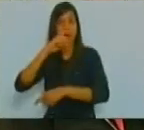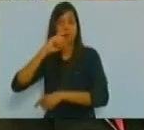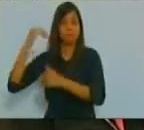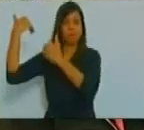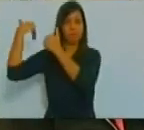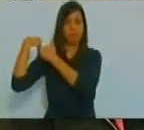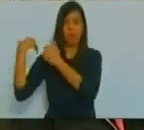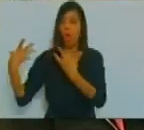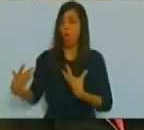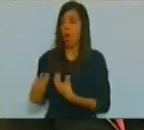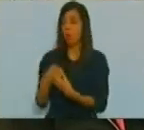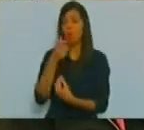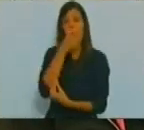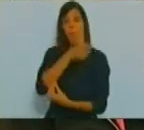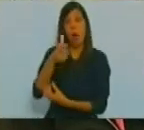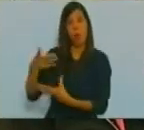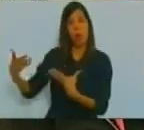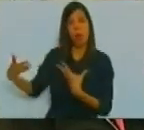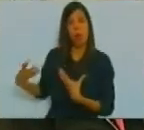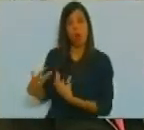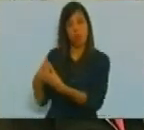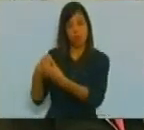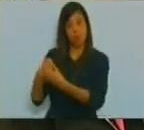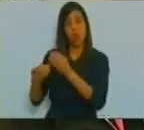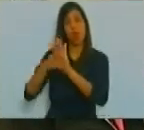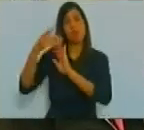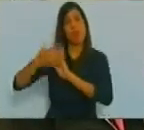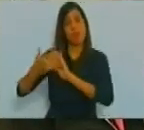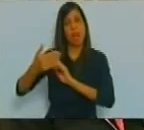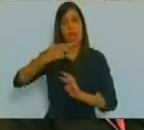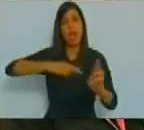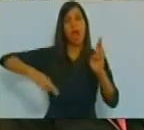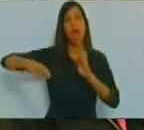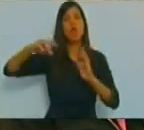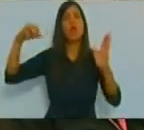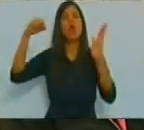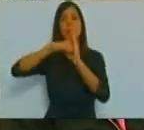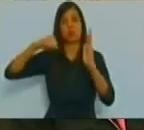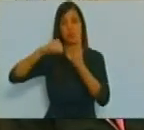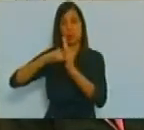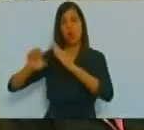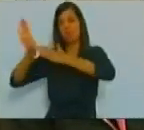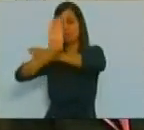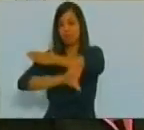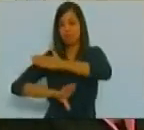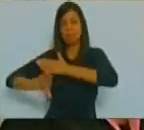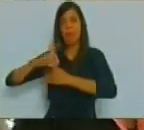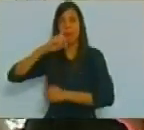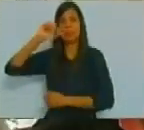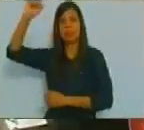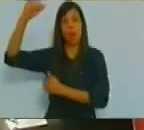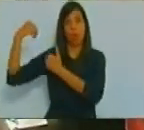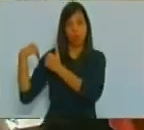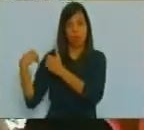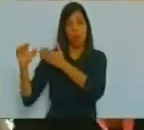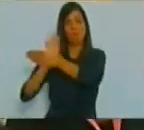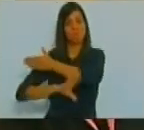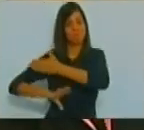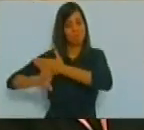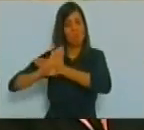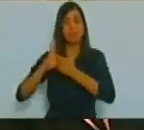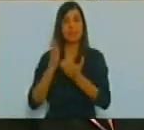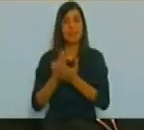junto a su pueblo de esta revolución bolivariana y chavista lo demuestra